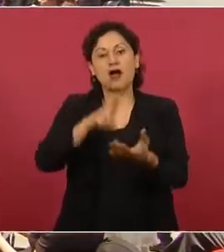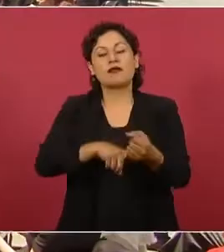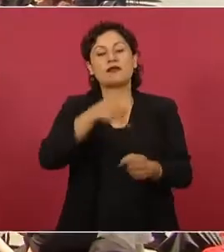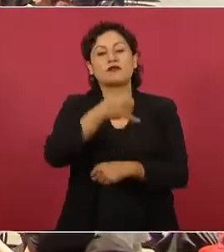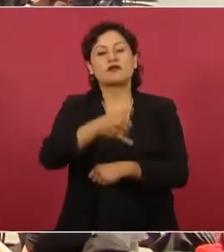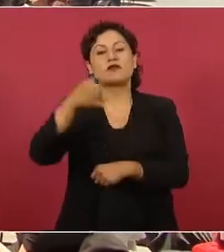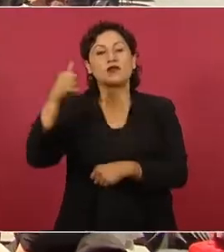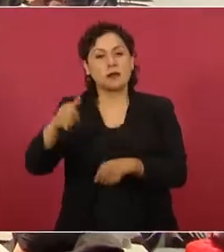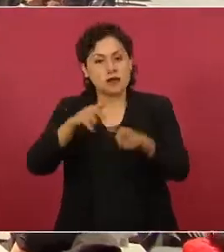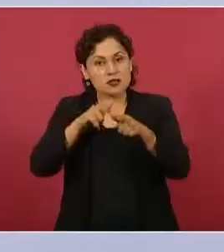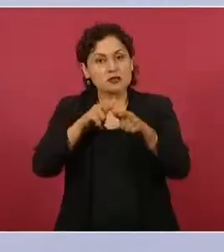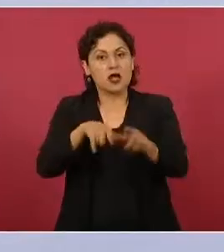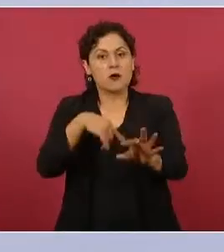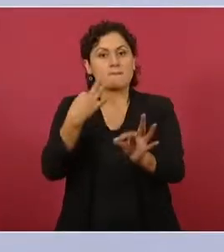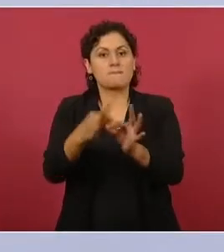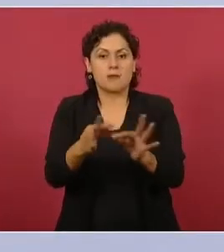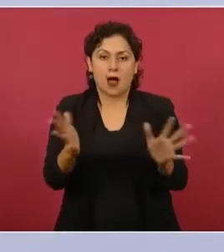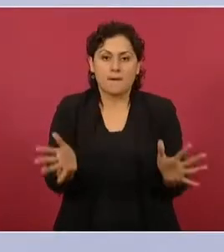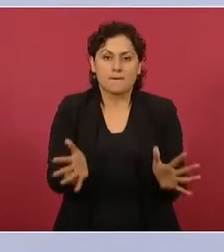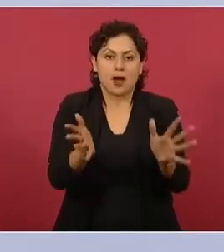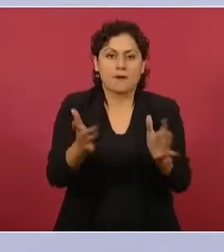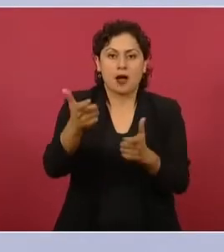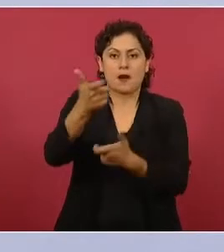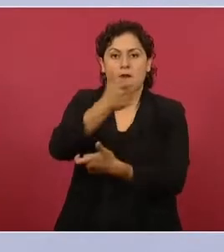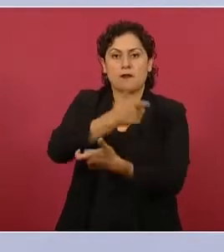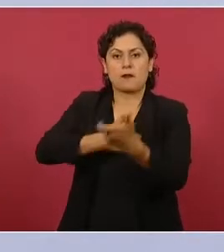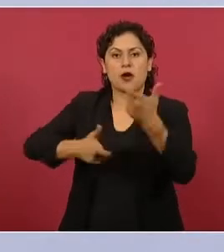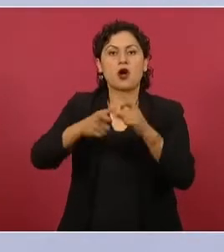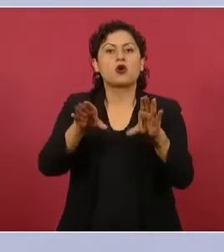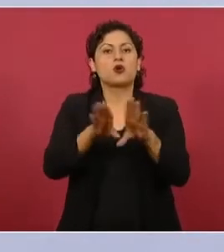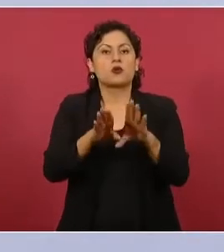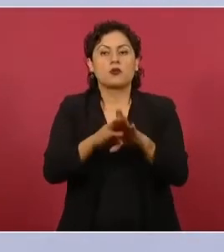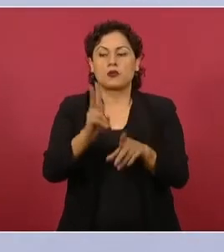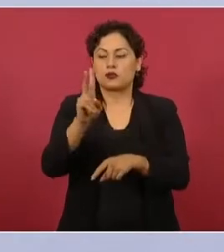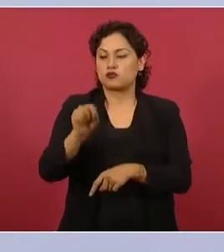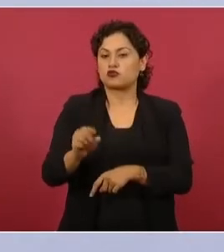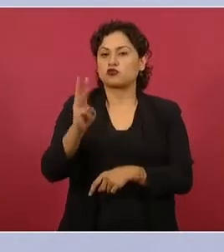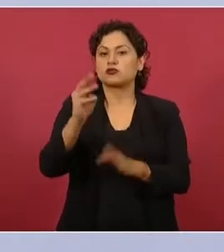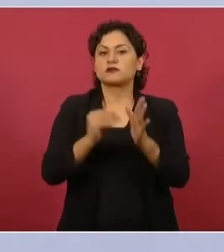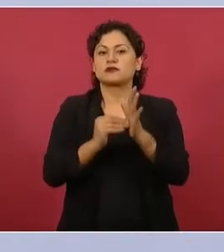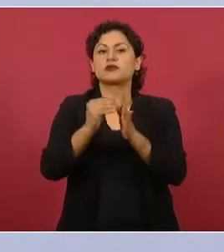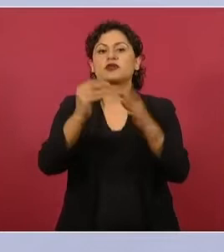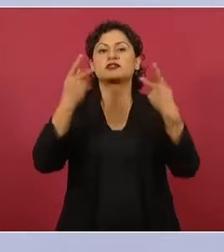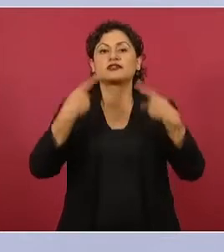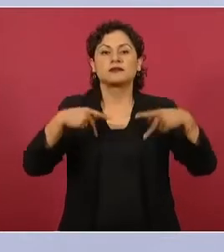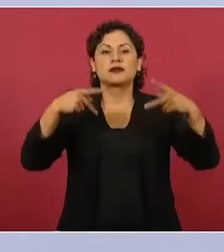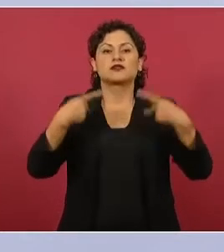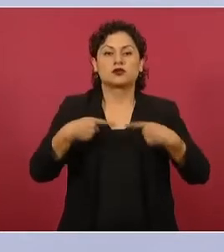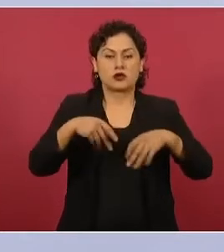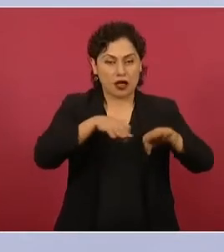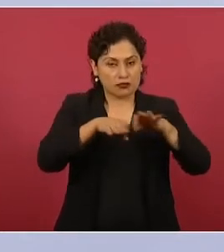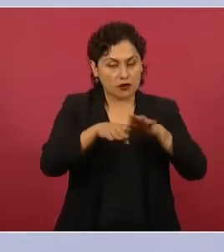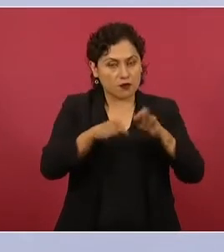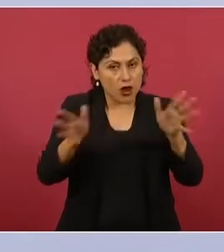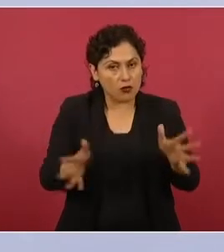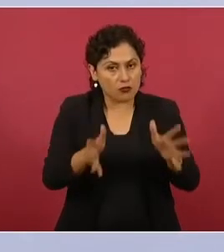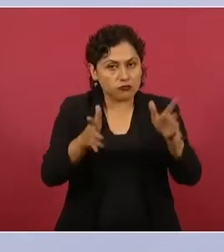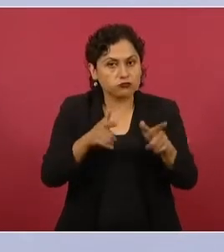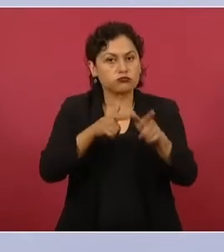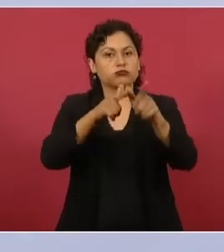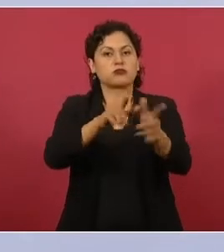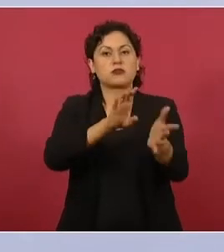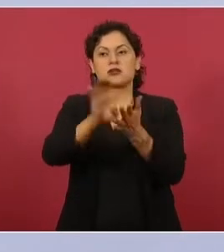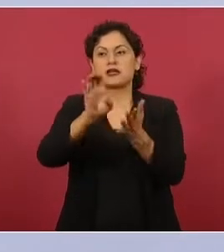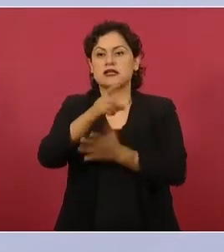contribuyera a mantener en la economía a 2.3 millones de personas y empleos, reestructurar 450,000 créditos